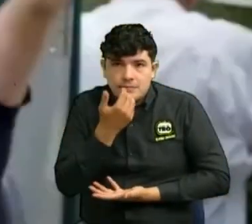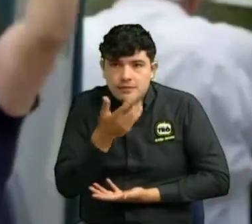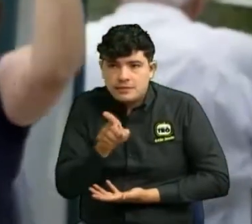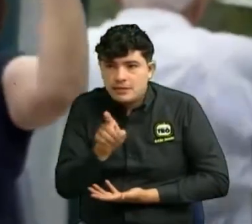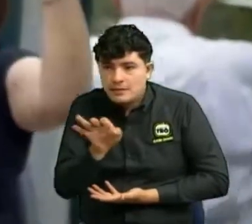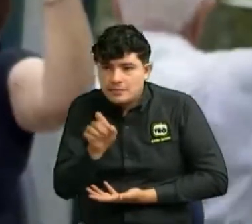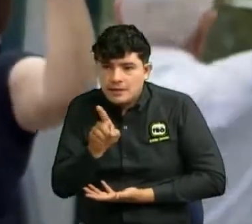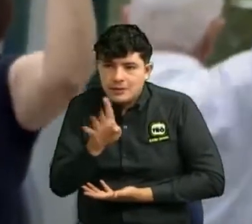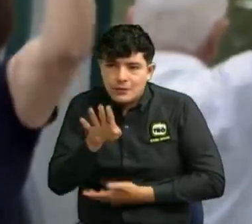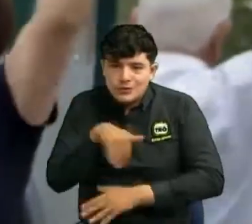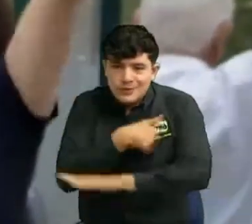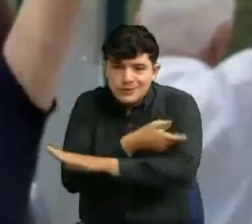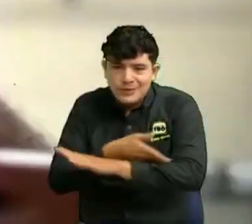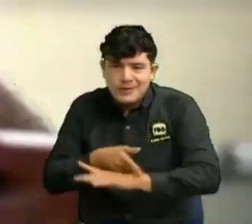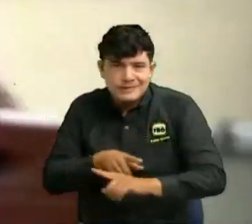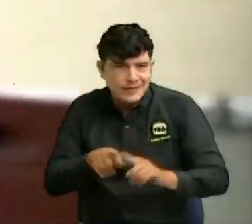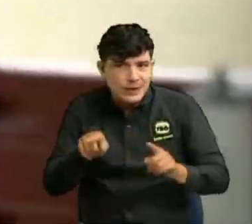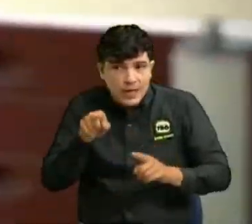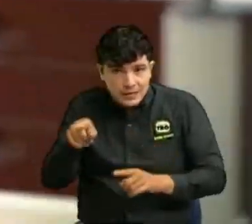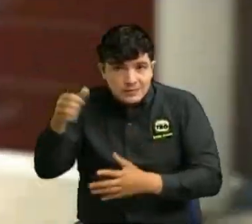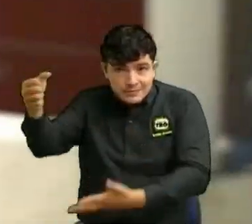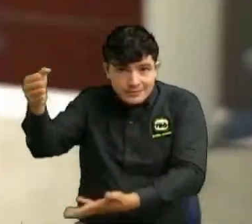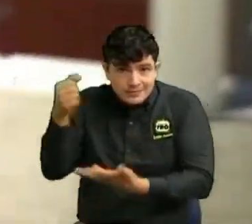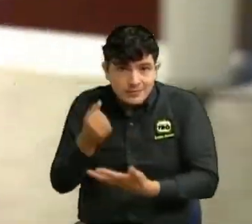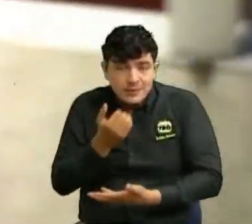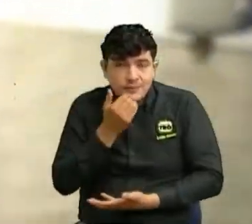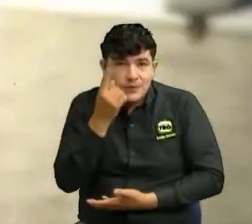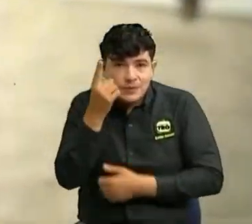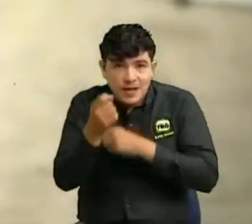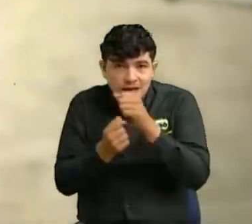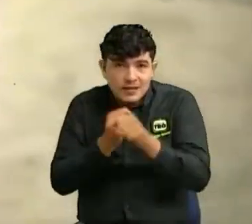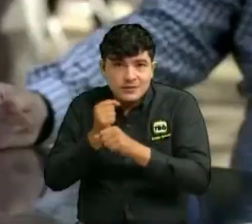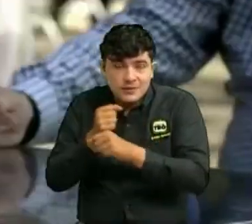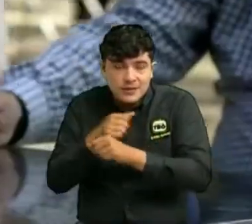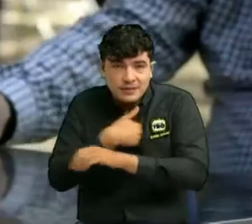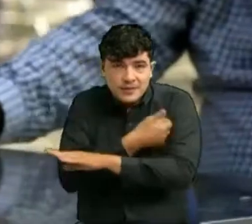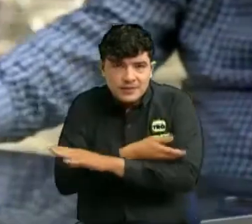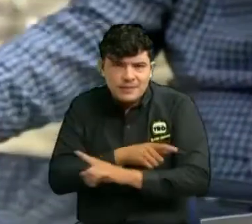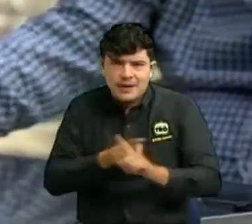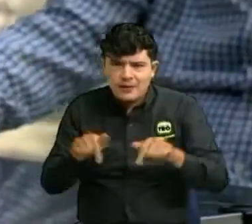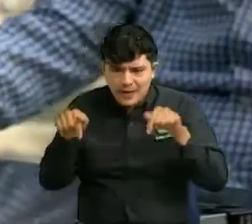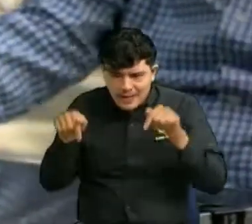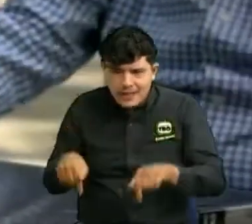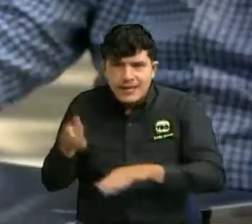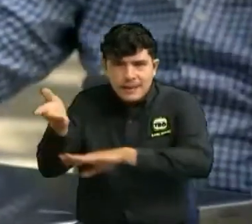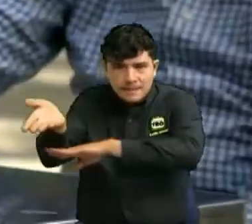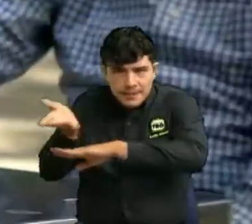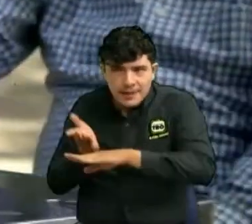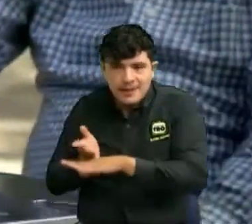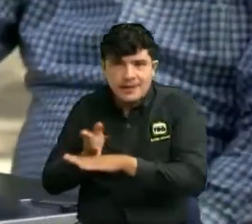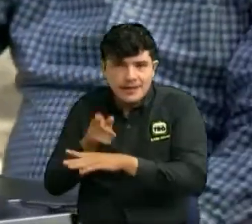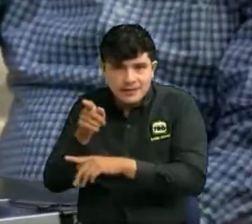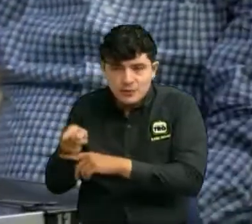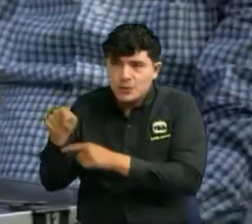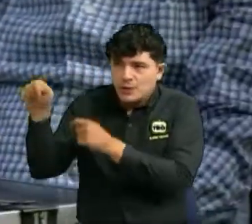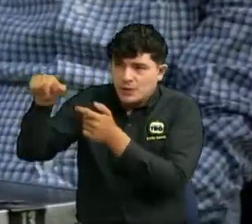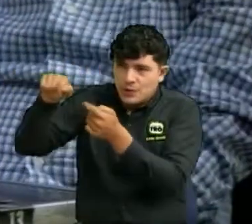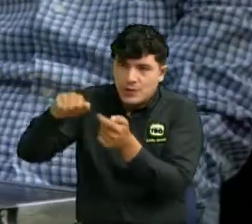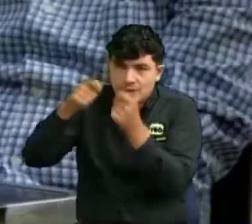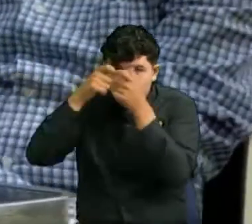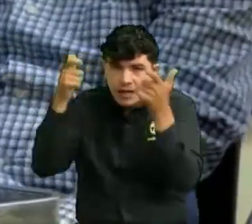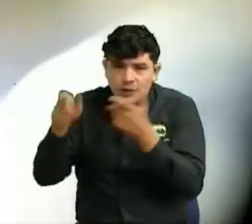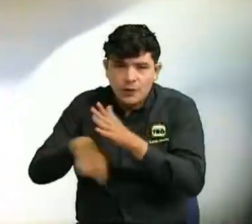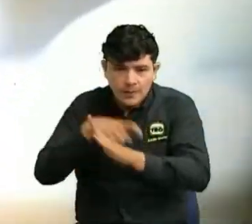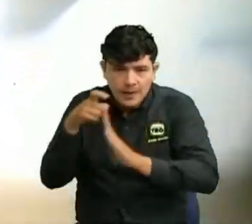13, 14 millones de pesos. Eso sería lo que reciba en un año de pensión. Aquí es hacer la solicitud al régimen subsidiado y completar las 1.300